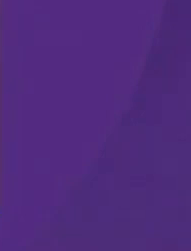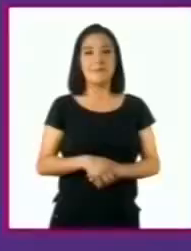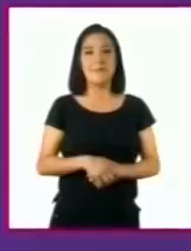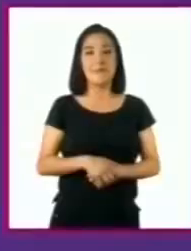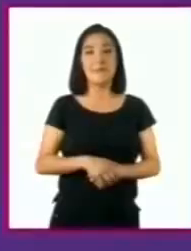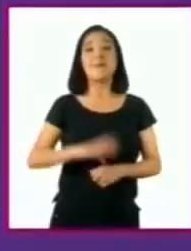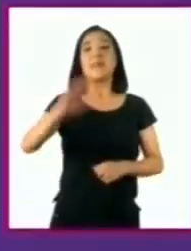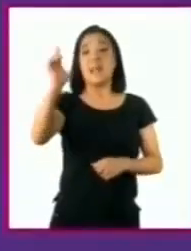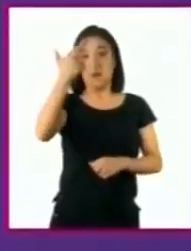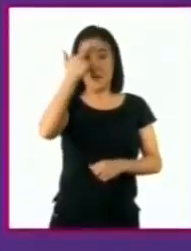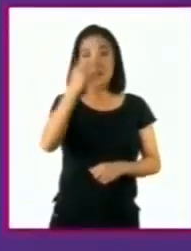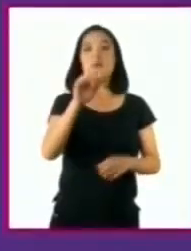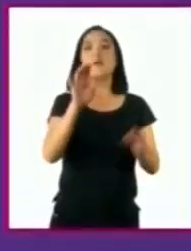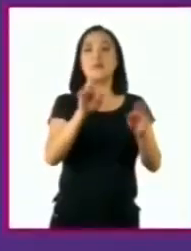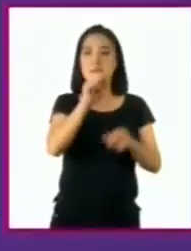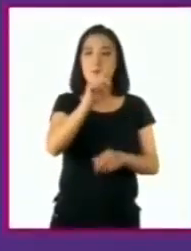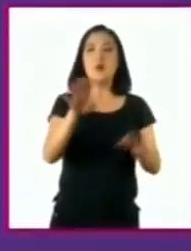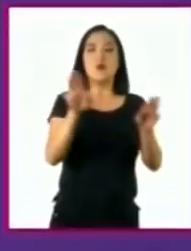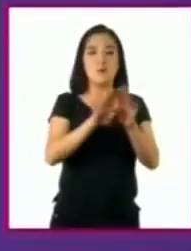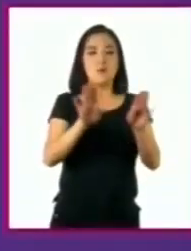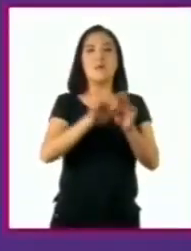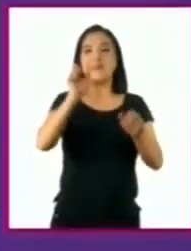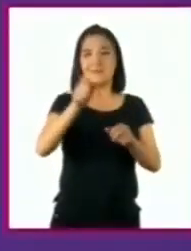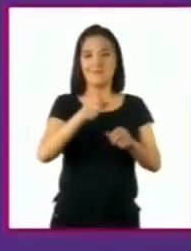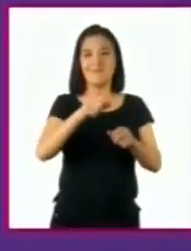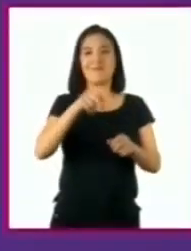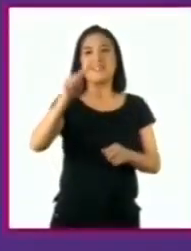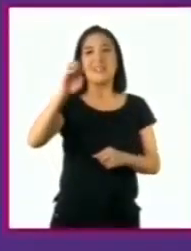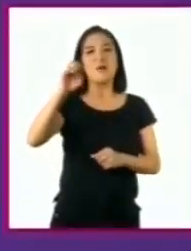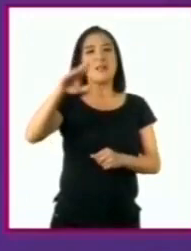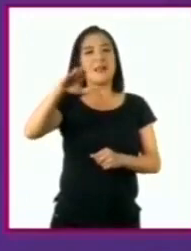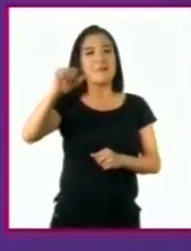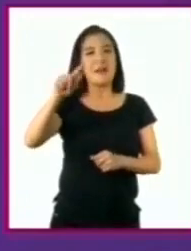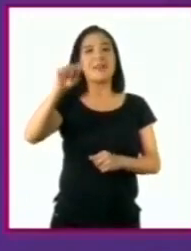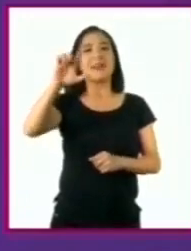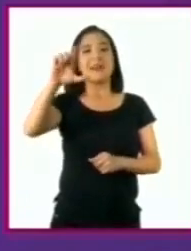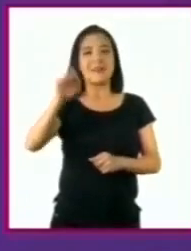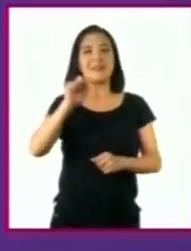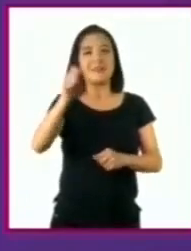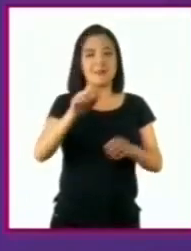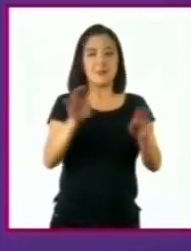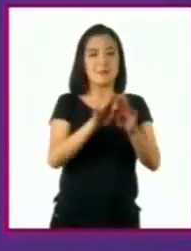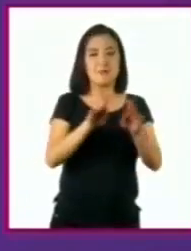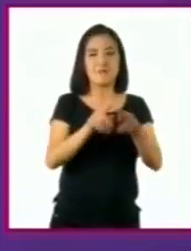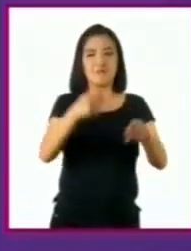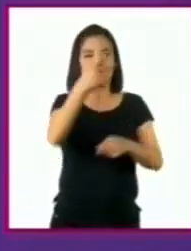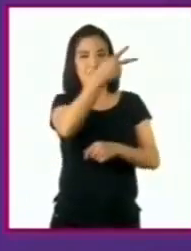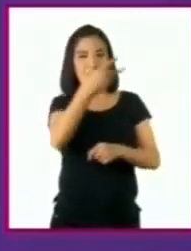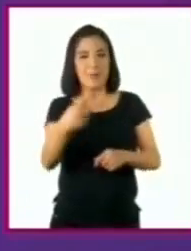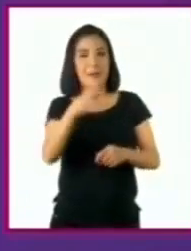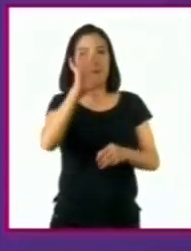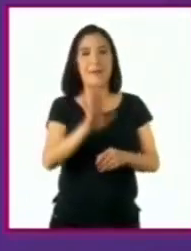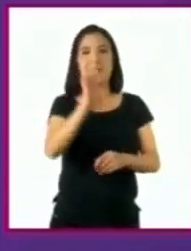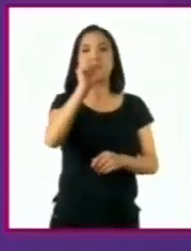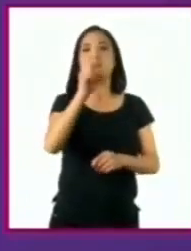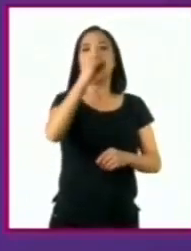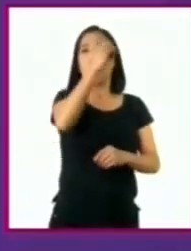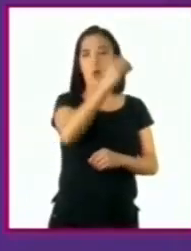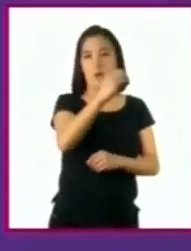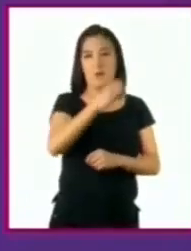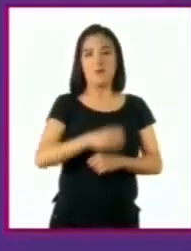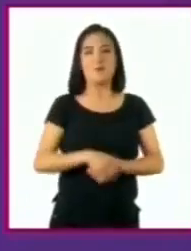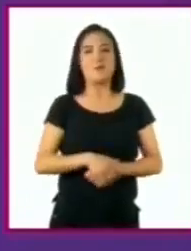Recordemos también el inverso del teorema de Tales. Sean dos rectas que se intersecan en O.